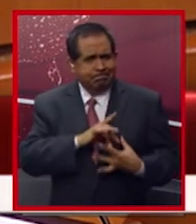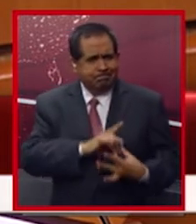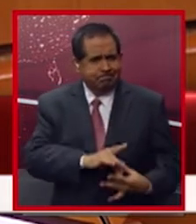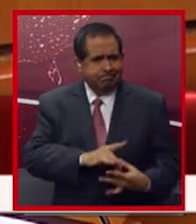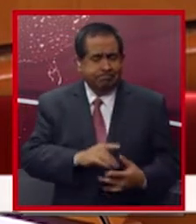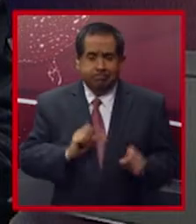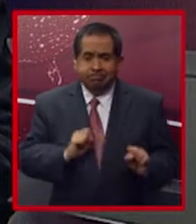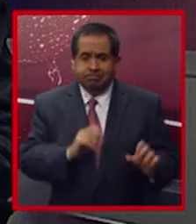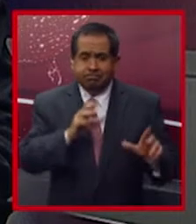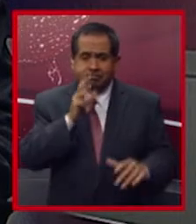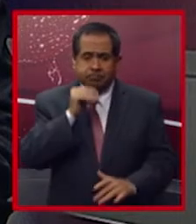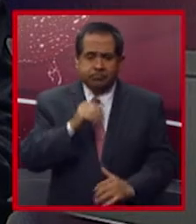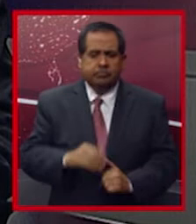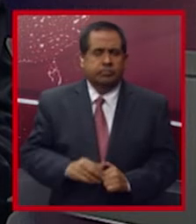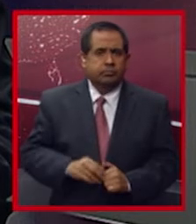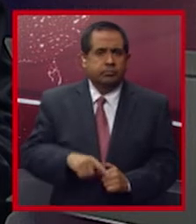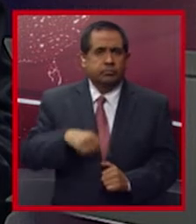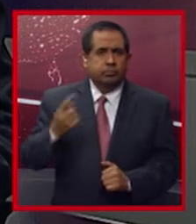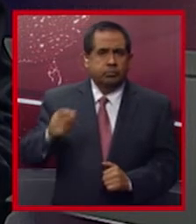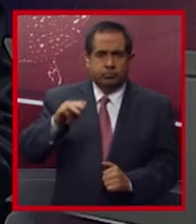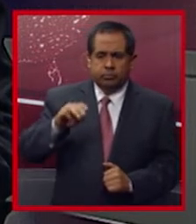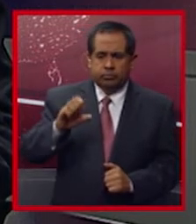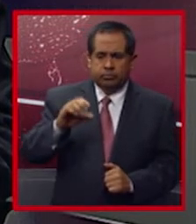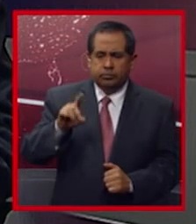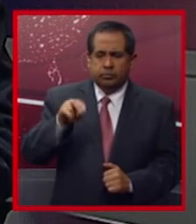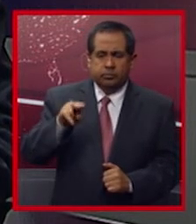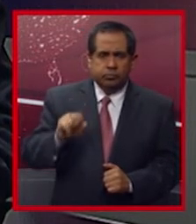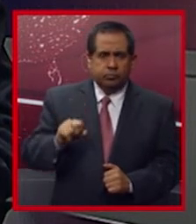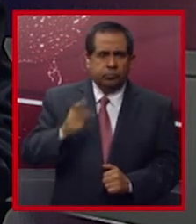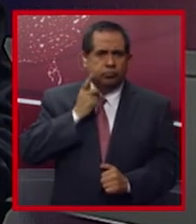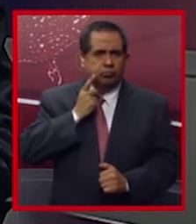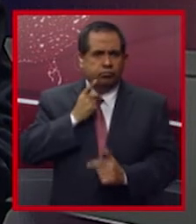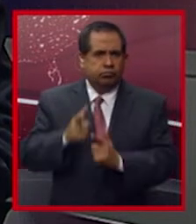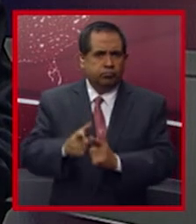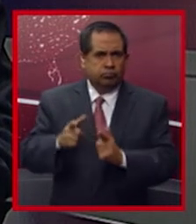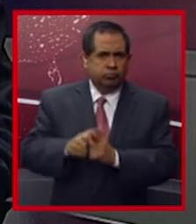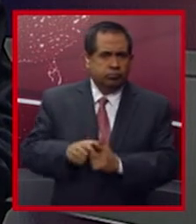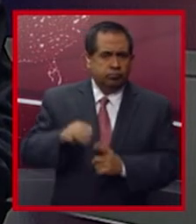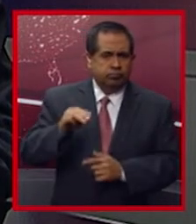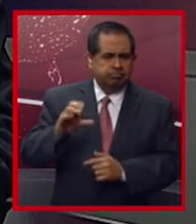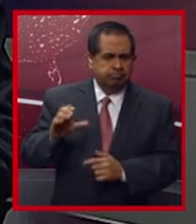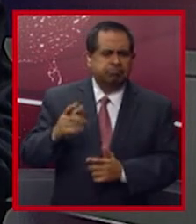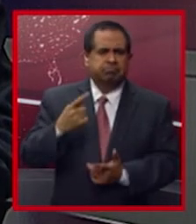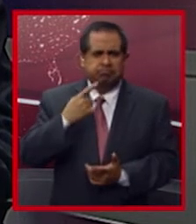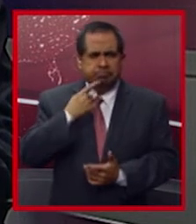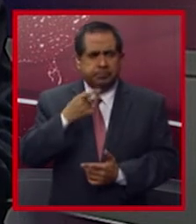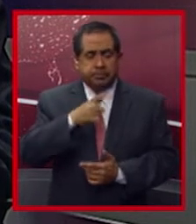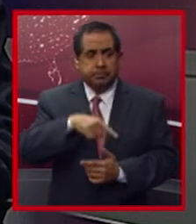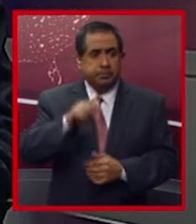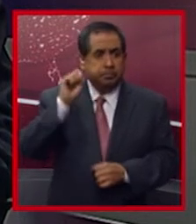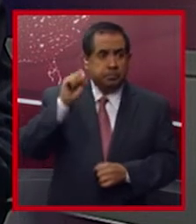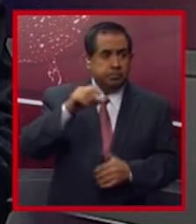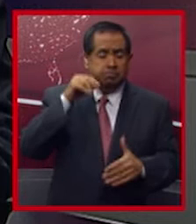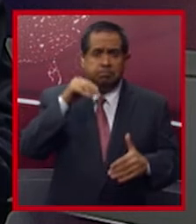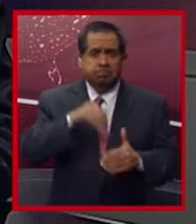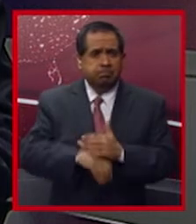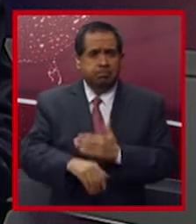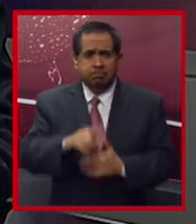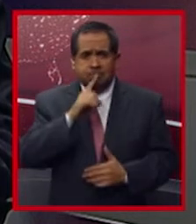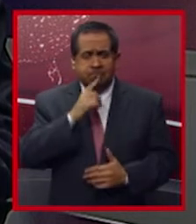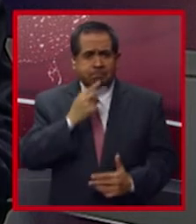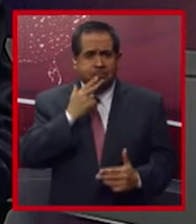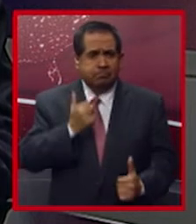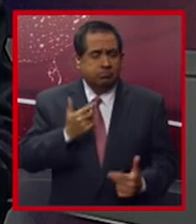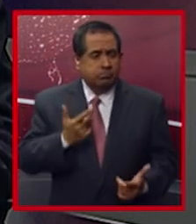hermano. Macedonio Tamés Guajardo, diputado de Movimiento Ciudadano, manifestó el fracaso del modelo socialista en Venezuela, pues dijo que